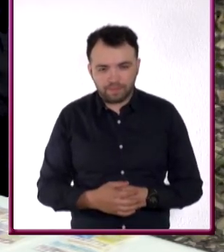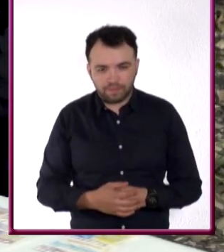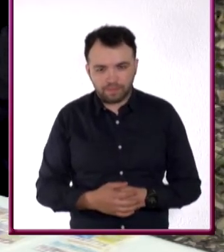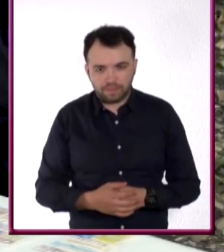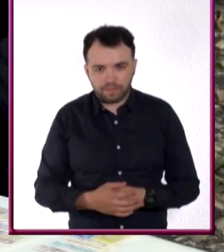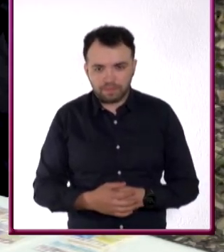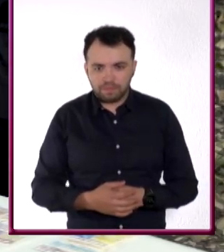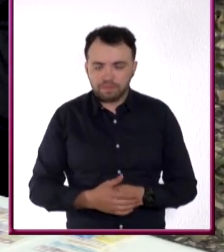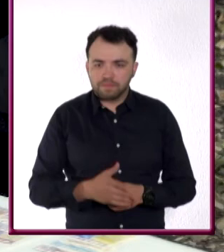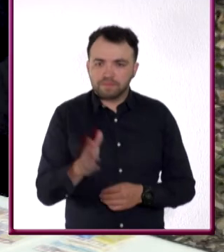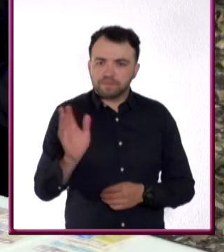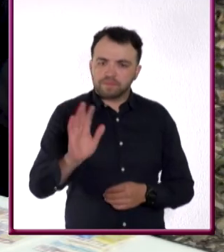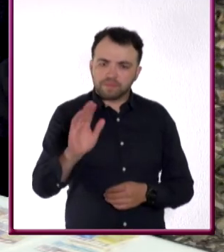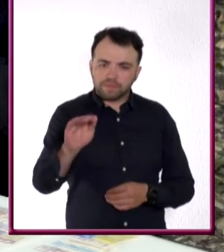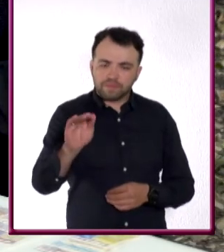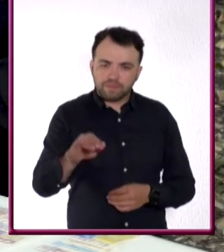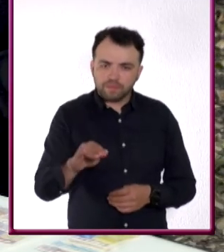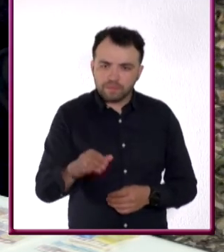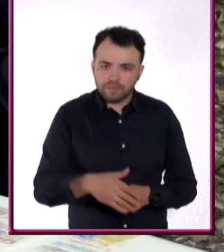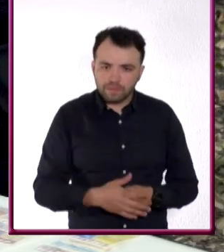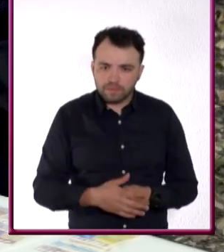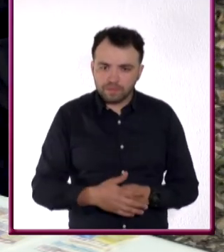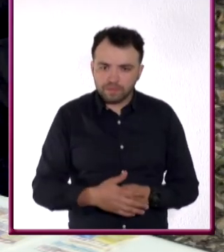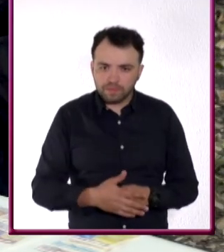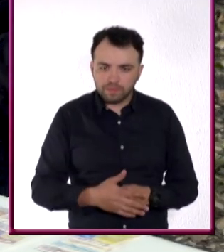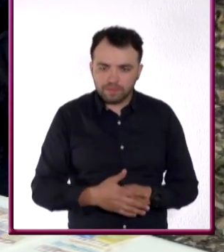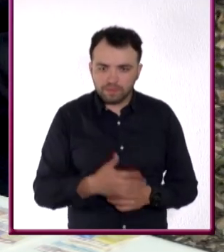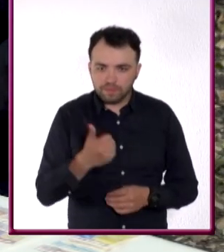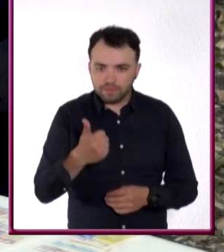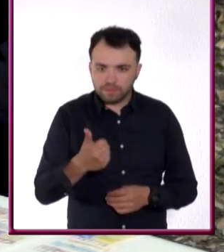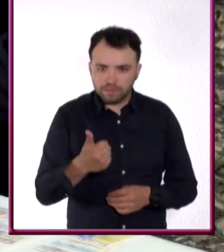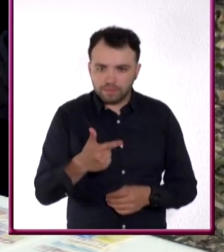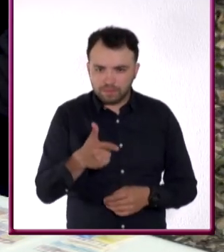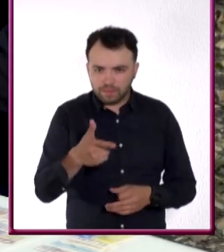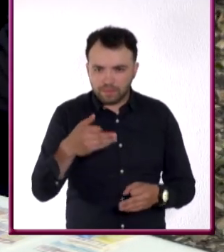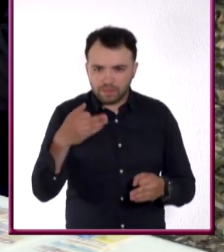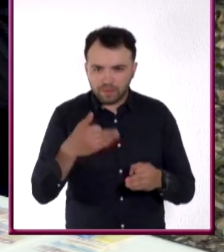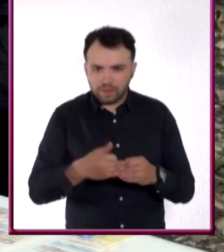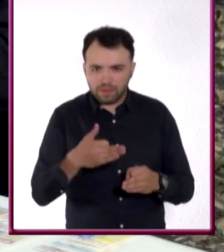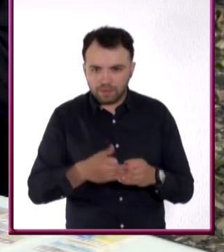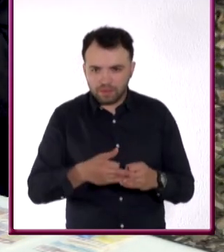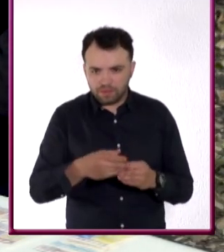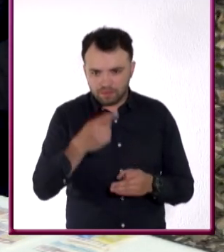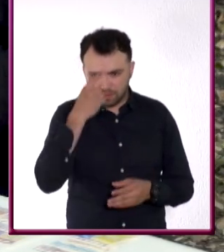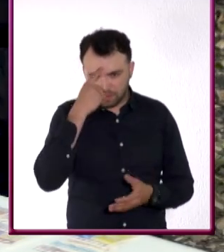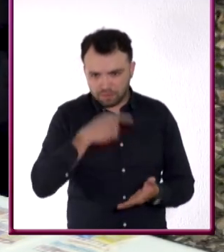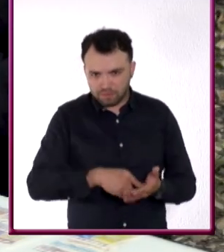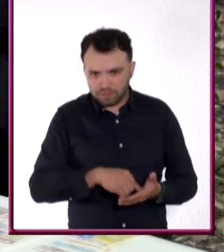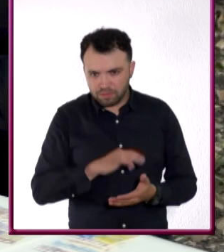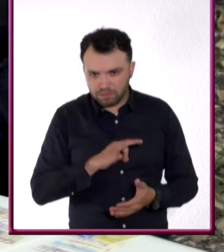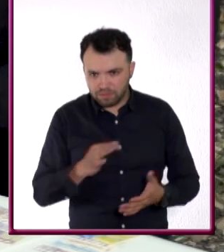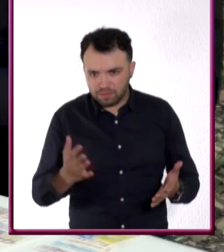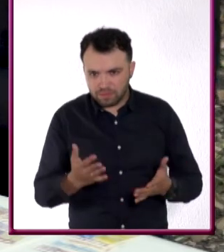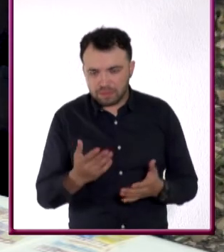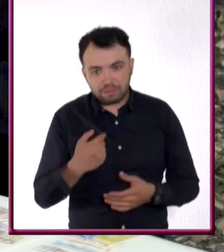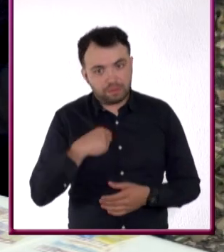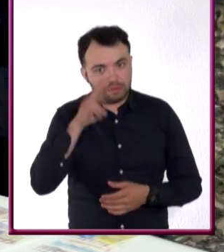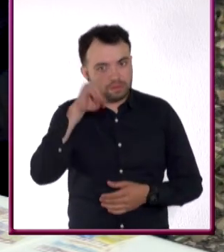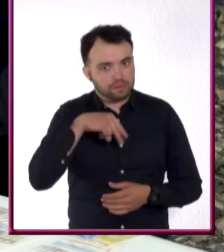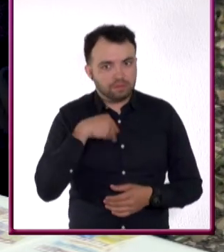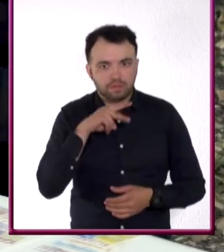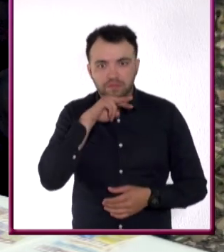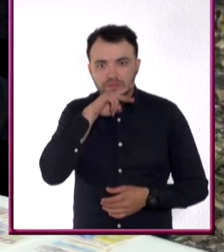Ay. Oye, Dismara. 7, 6. ¿Habrá, Ok. ¿Habrá otra cosa que crees que podamos hacer? A mí me